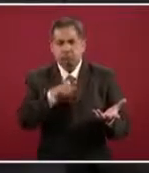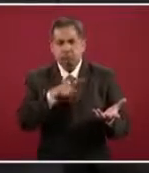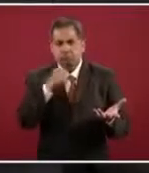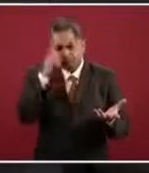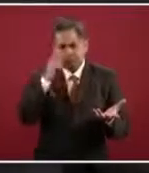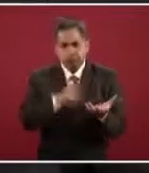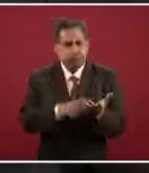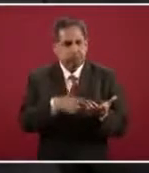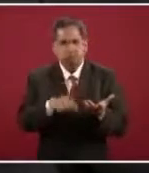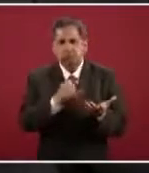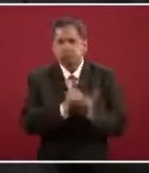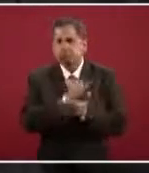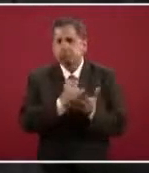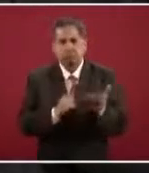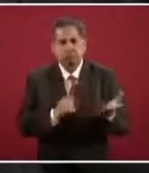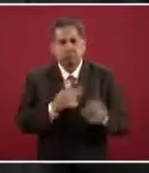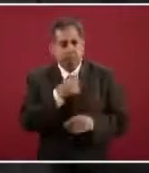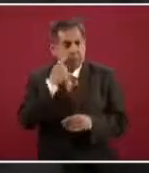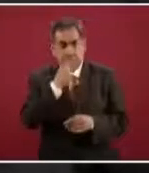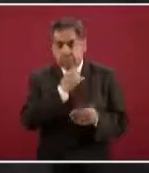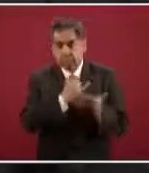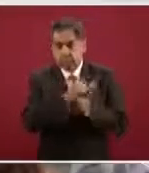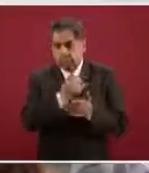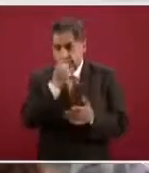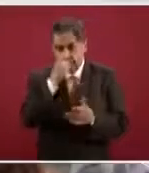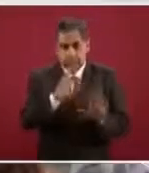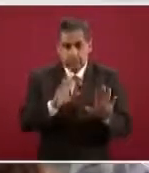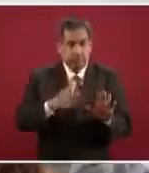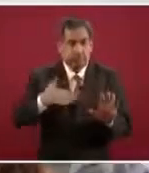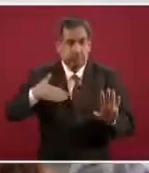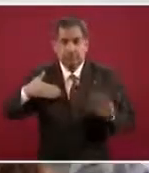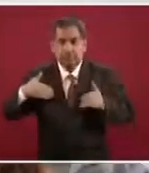por decisión propia, para no